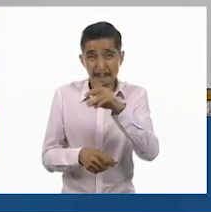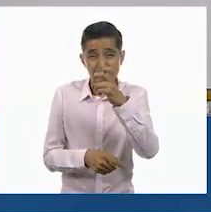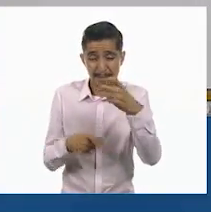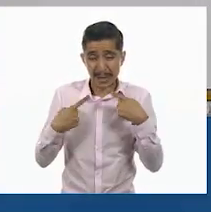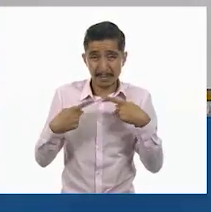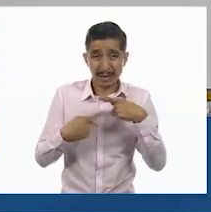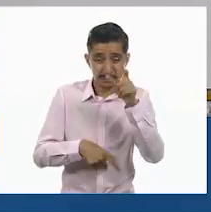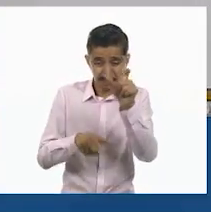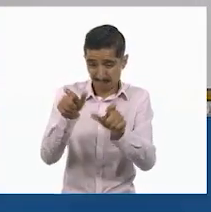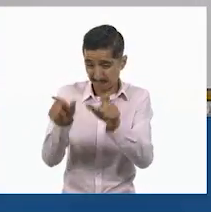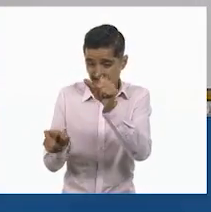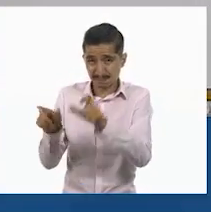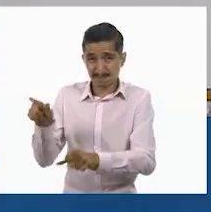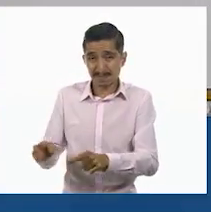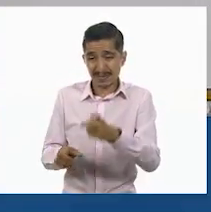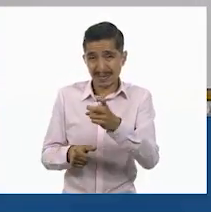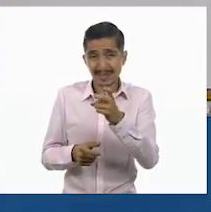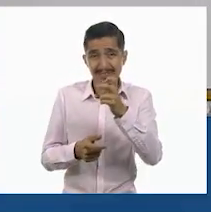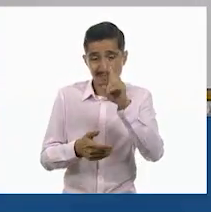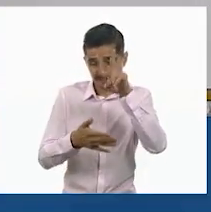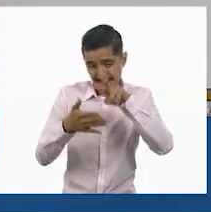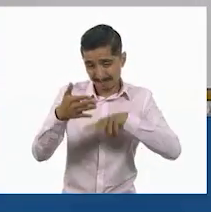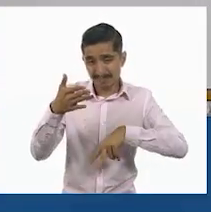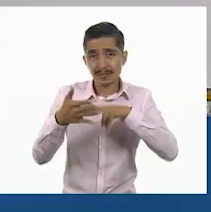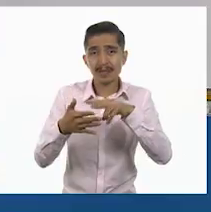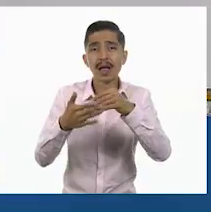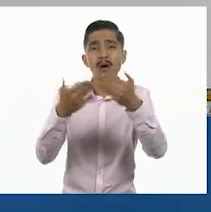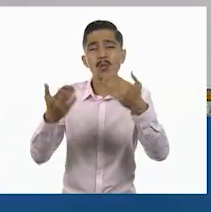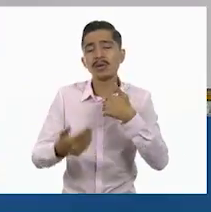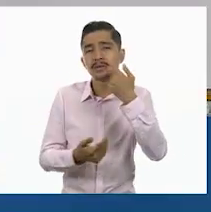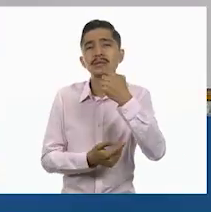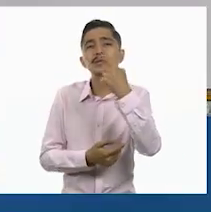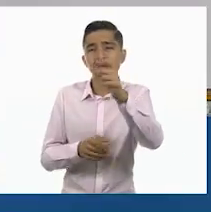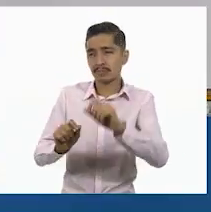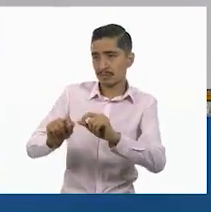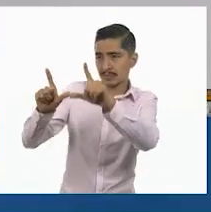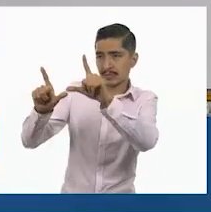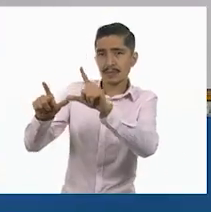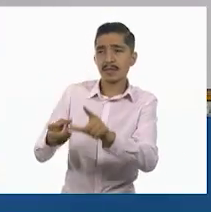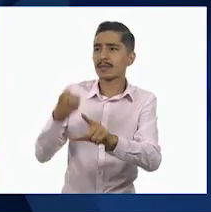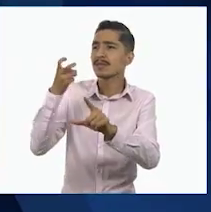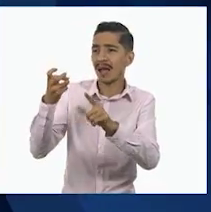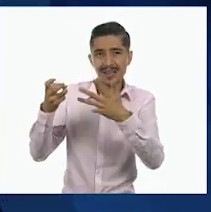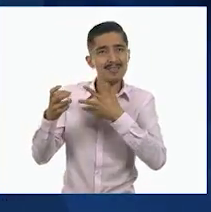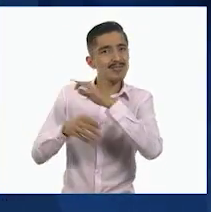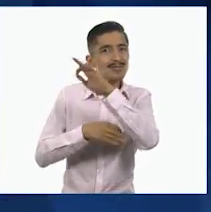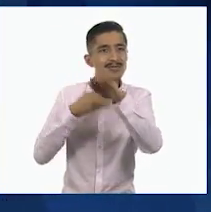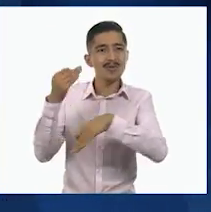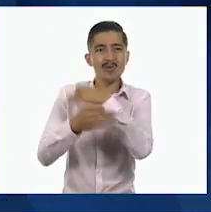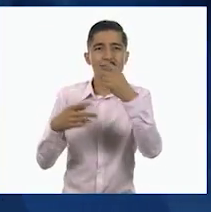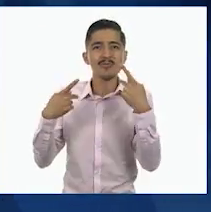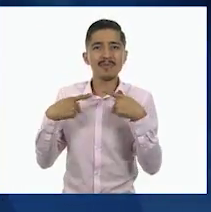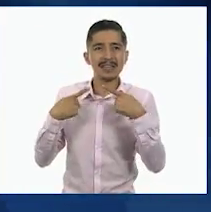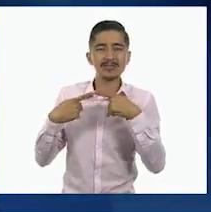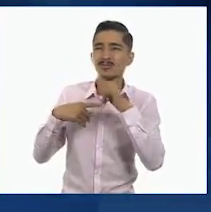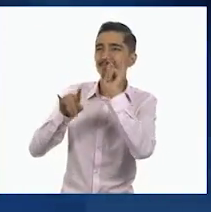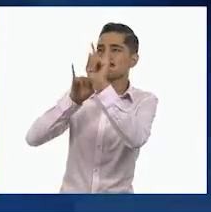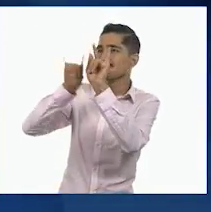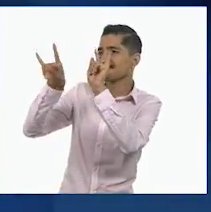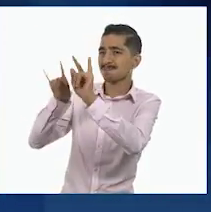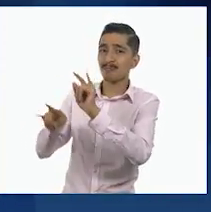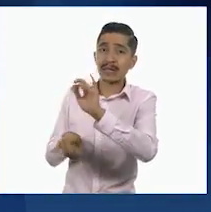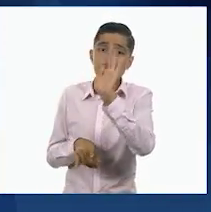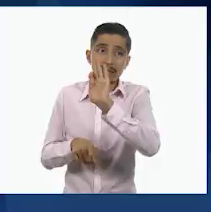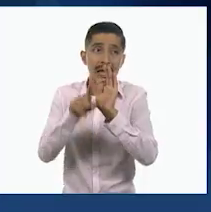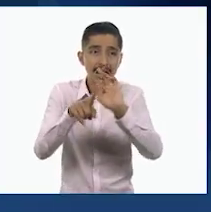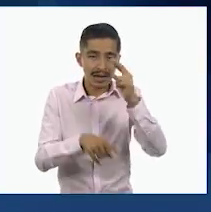personajes que hemos estado abordando en estas sesiones, quiero compartirte esta diapositiva donde aparecen todos ellos, María. Quizá recuerdes